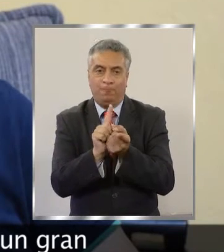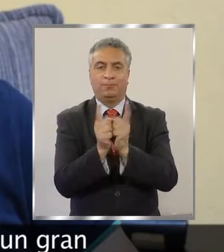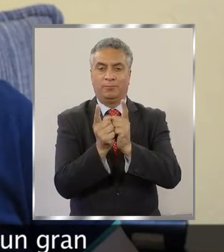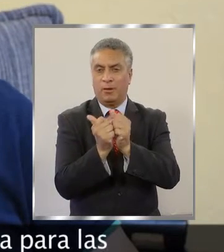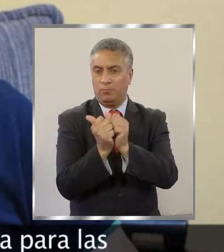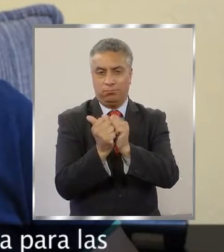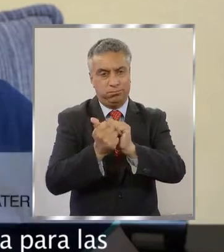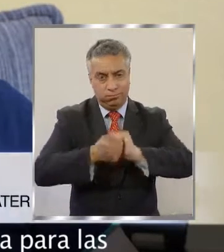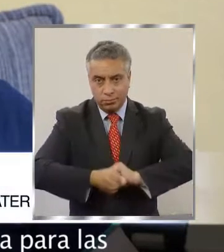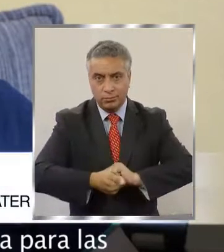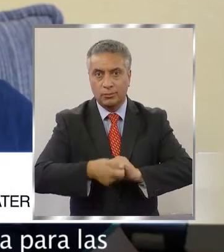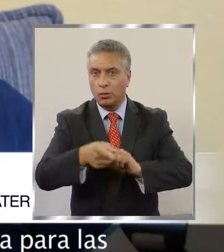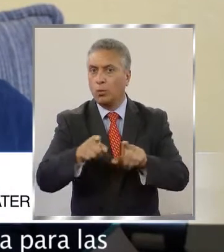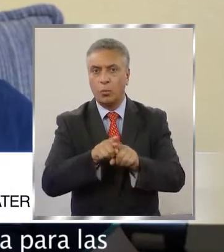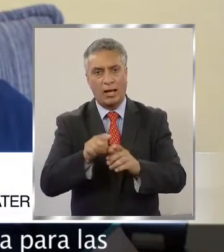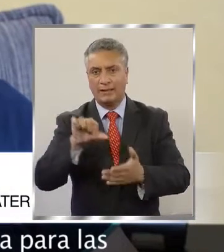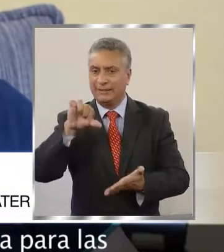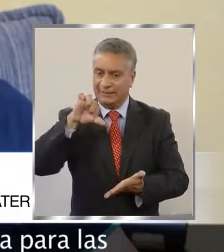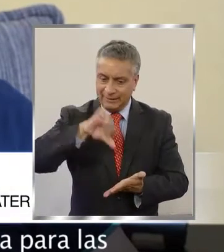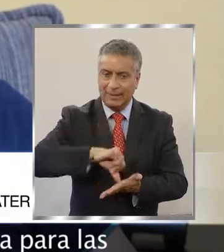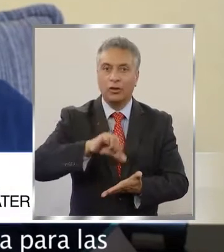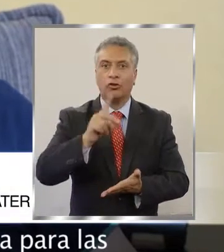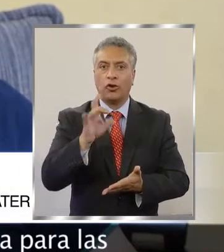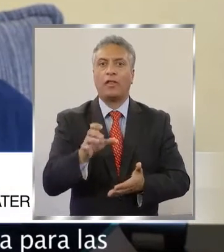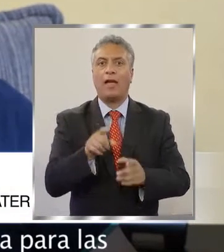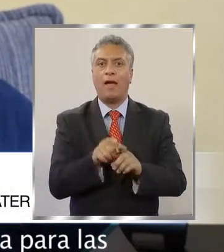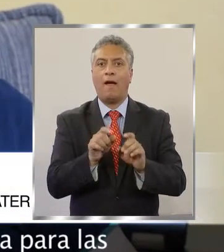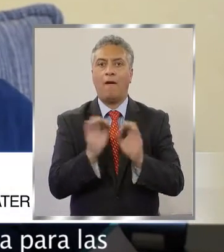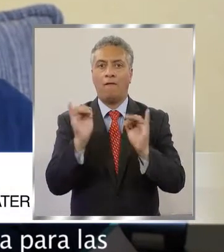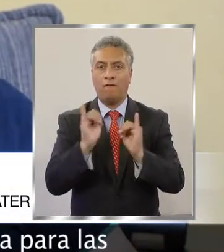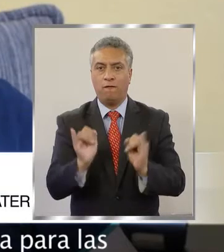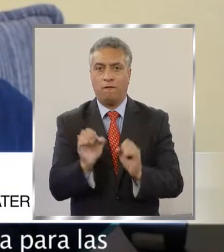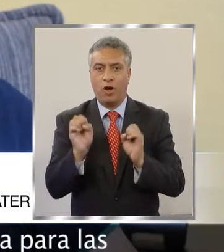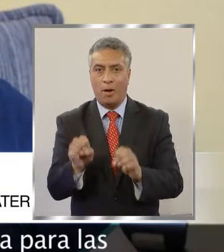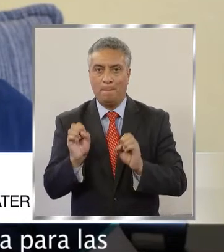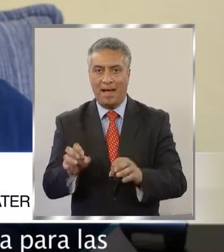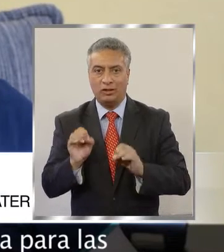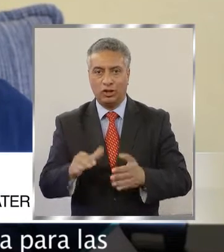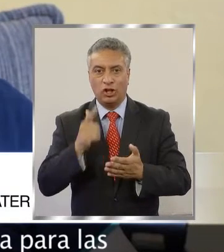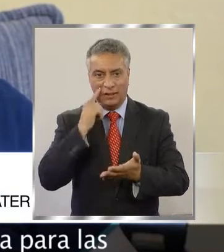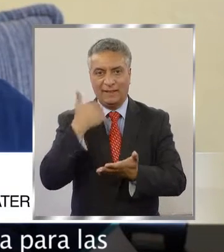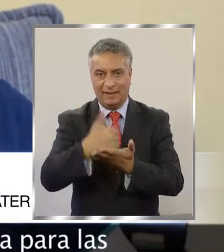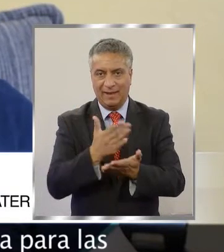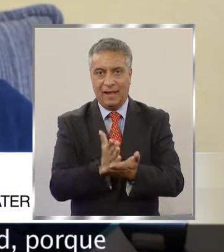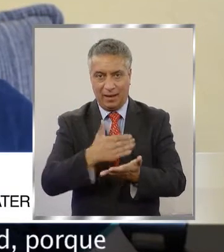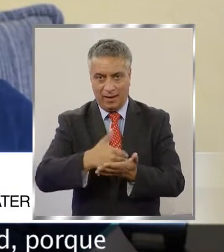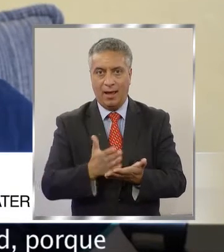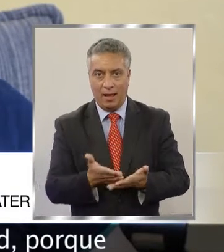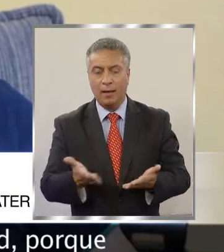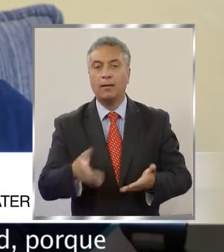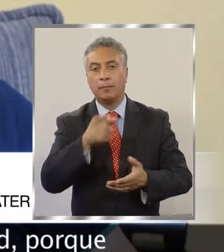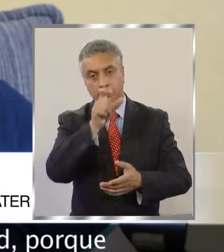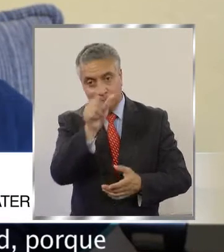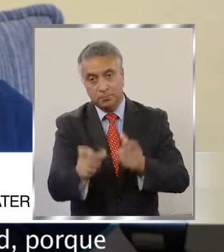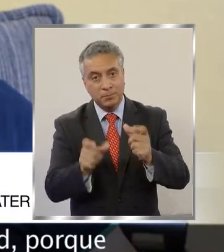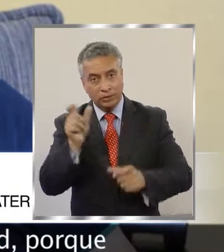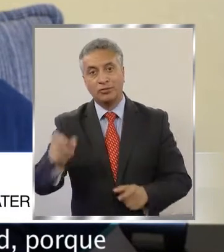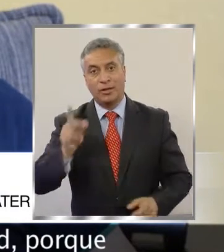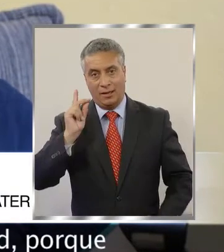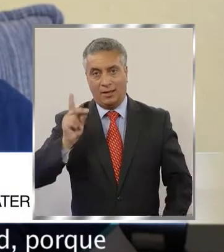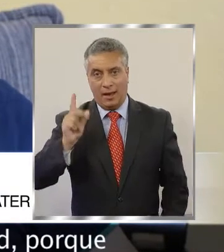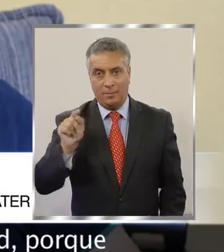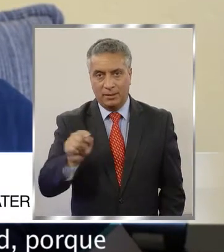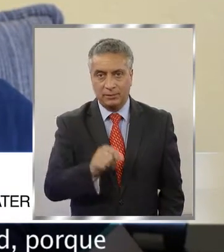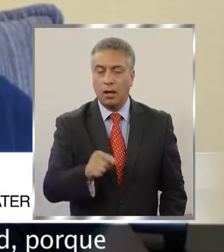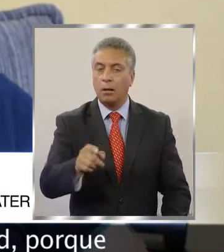un gran centro de formación técnica para las personas con discapacidad.